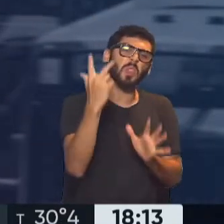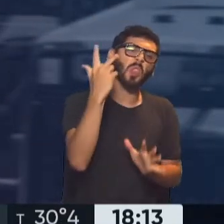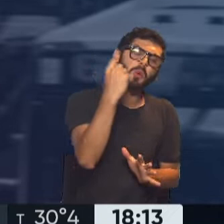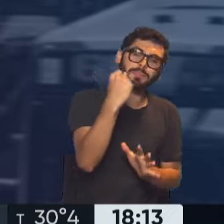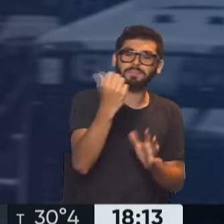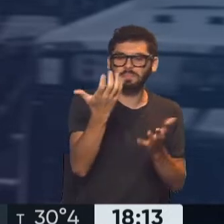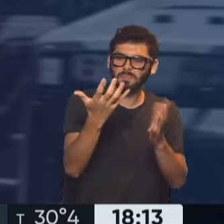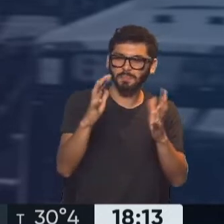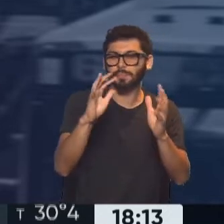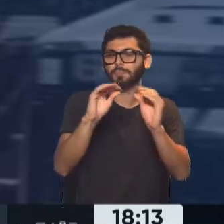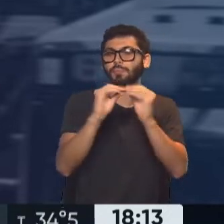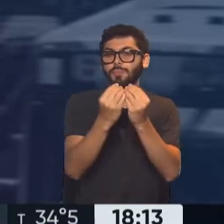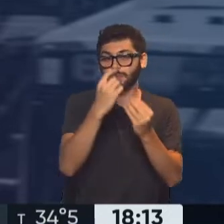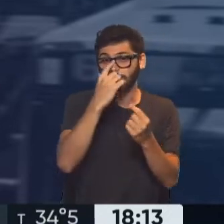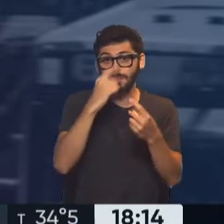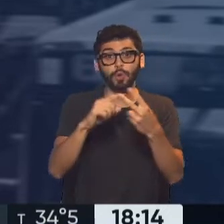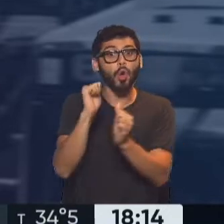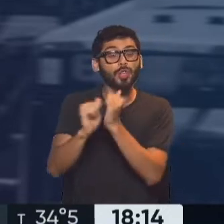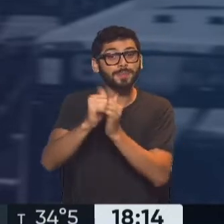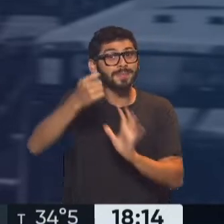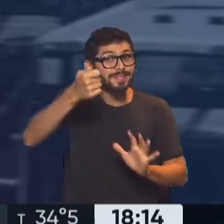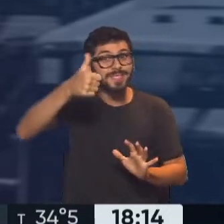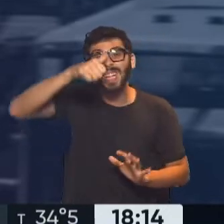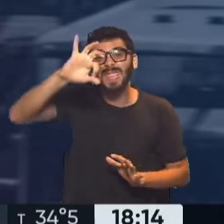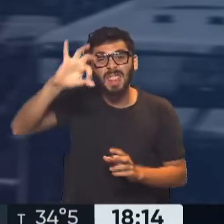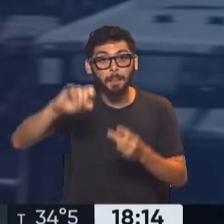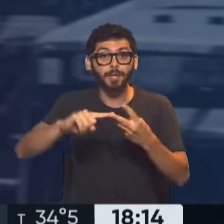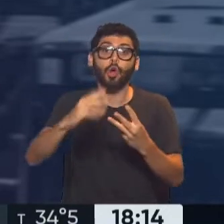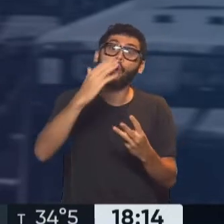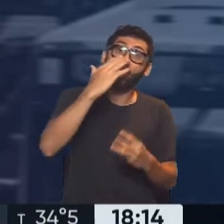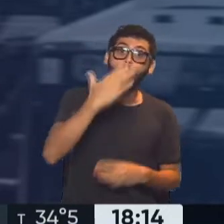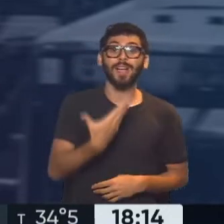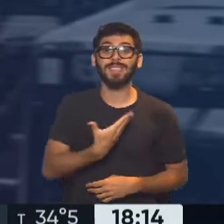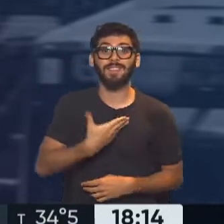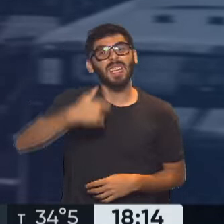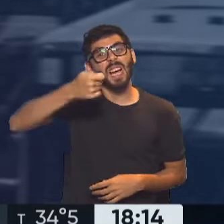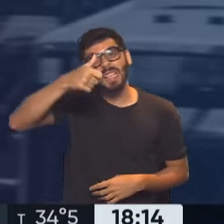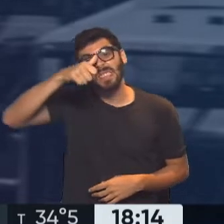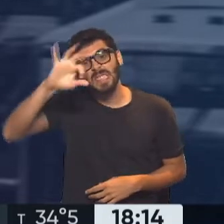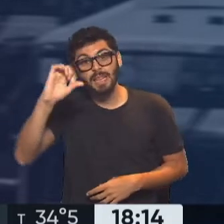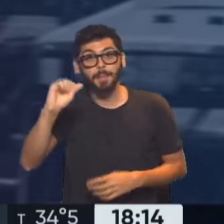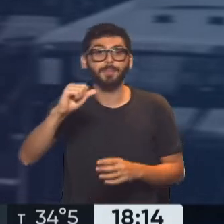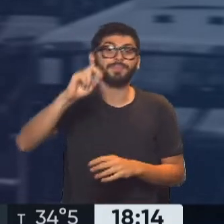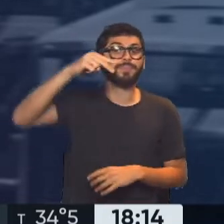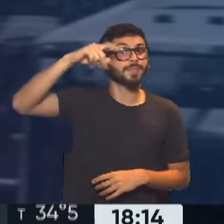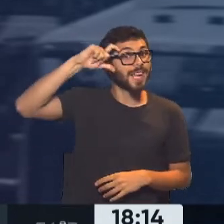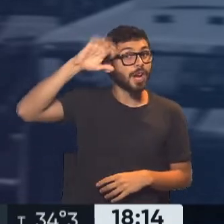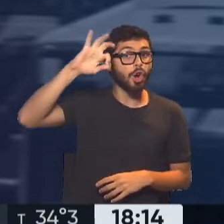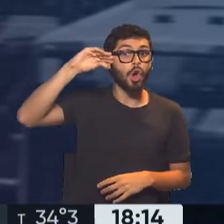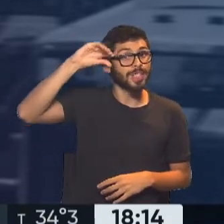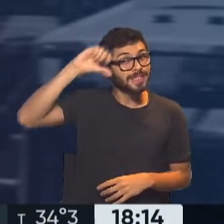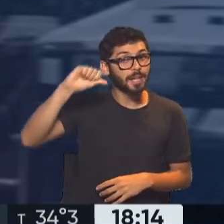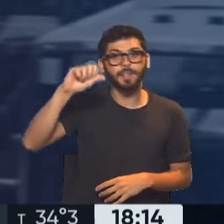Más Rosario, que pensaba, te casi digo, 60 pesos. Córdoba y Santa Fe, casi 60 pesos. Necochea, 80 pesos. Trajimos algunas